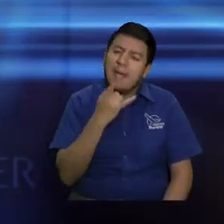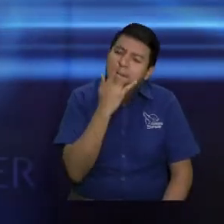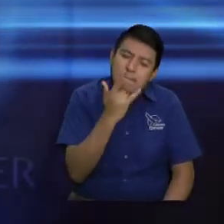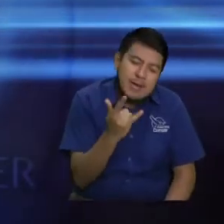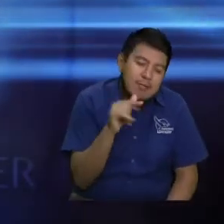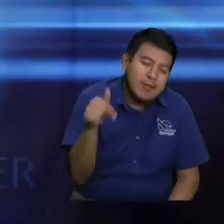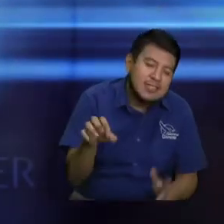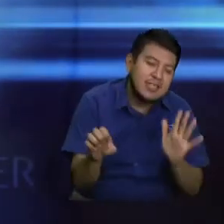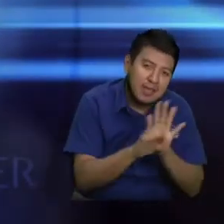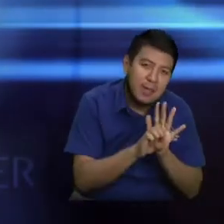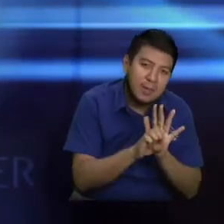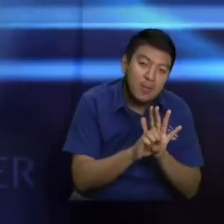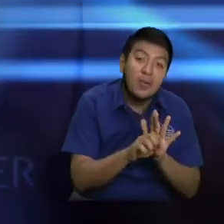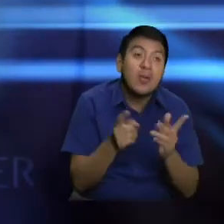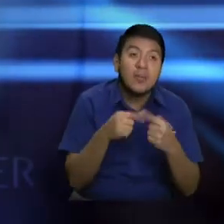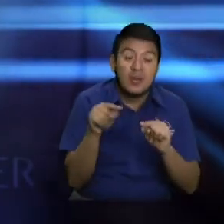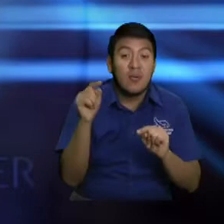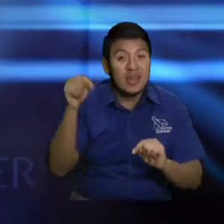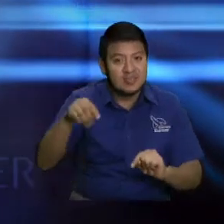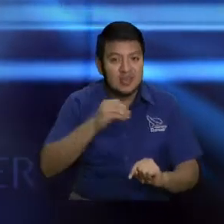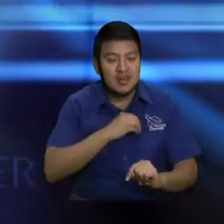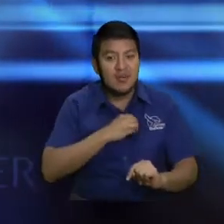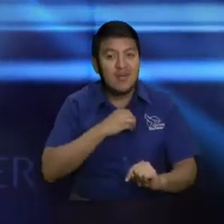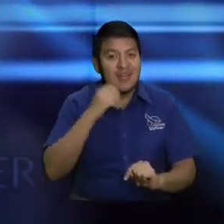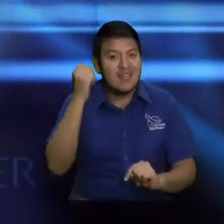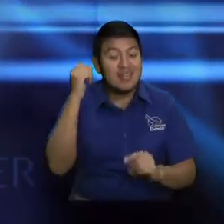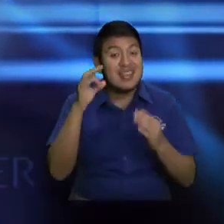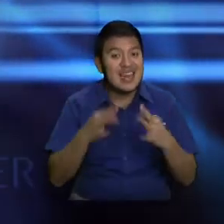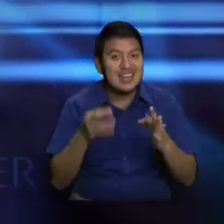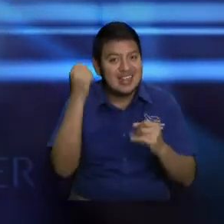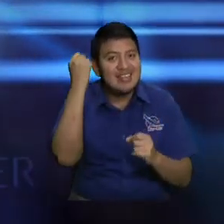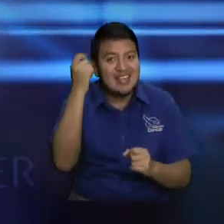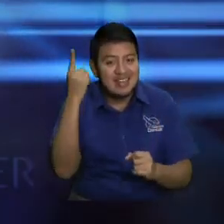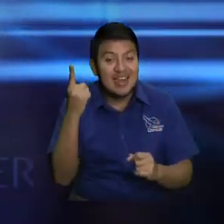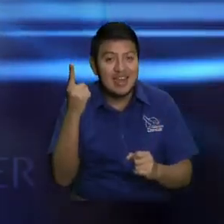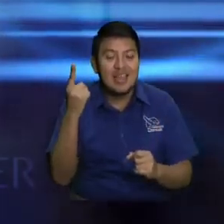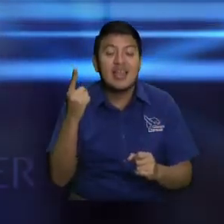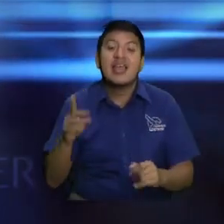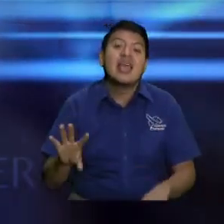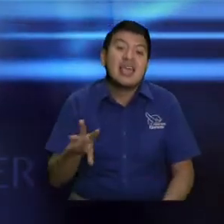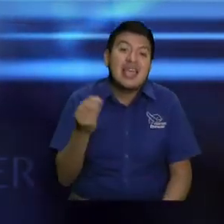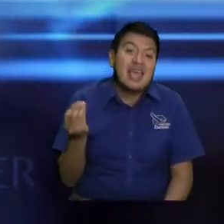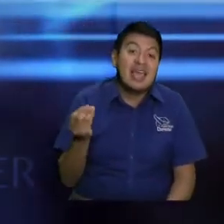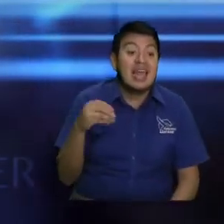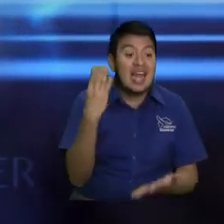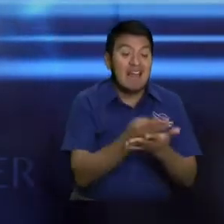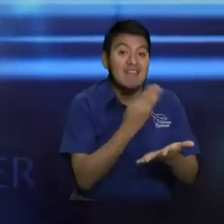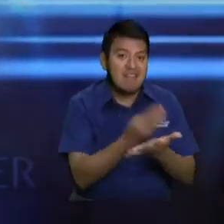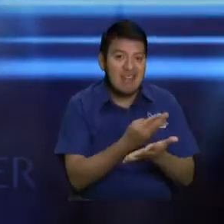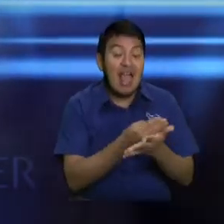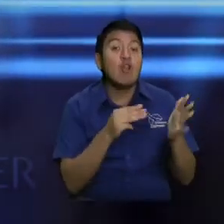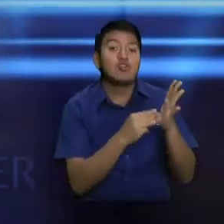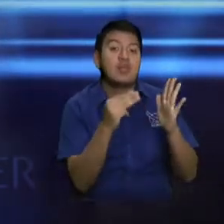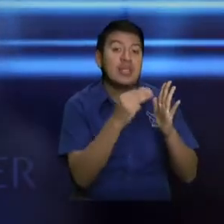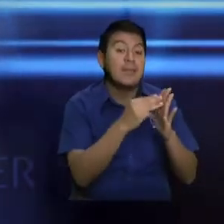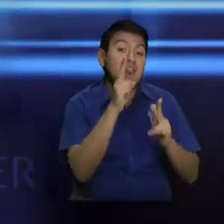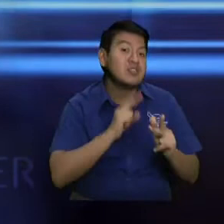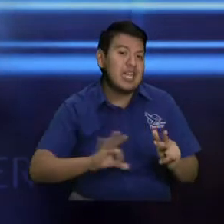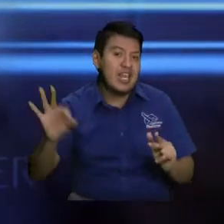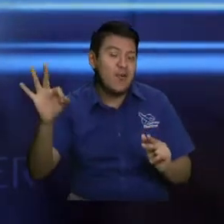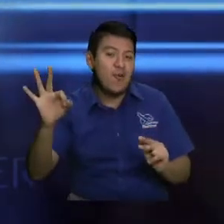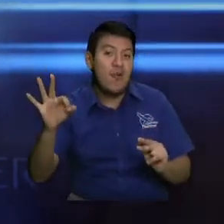Marcos capítulo 10, versículo 9. Por tanto, lo que Dios juntó,